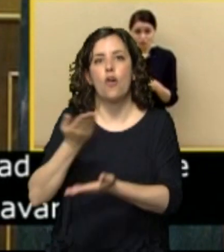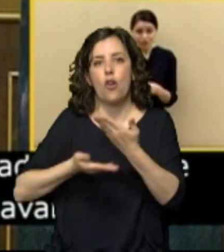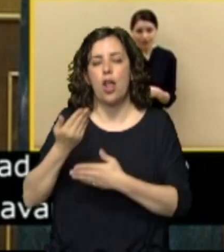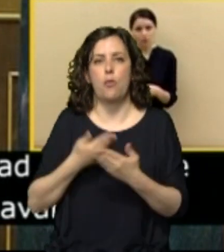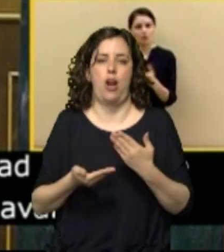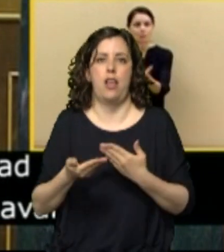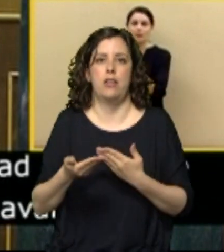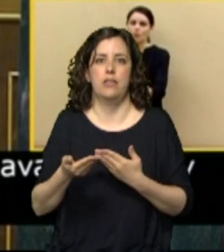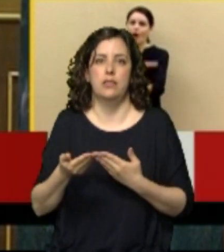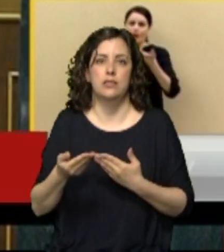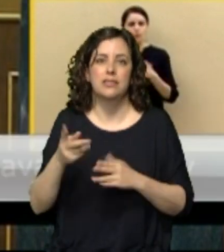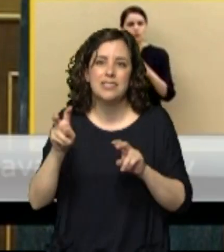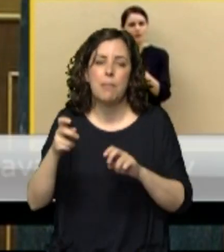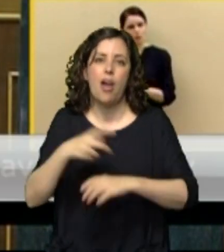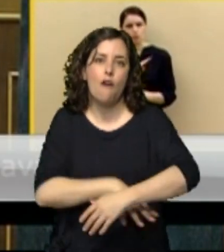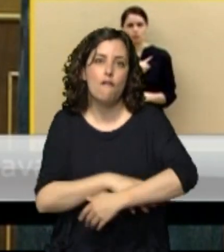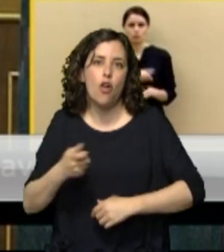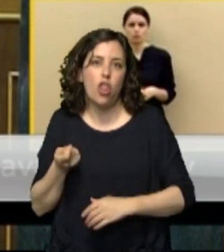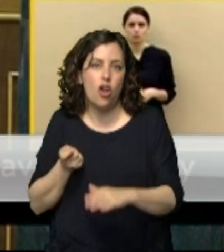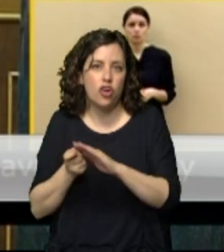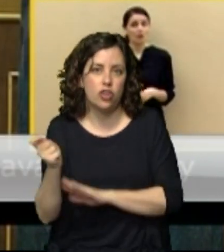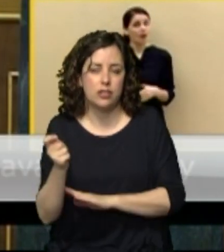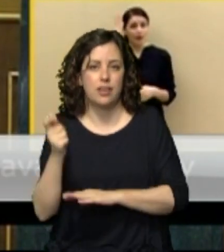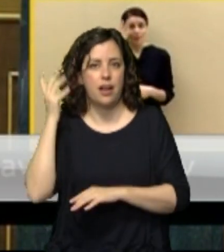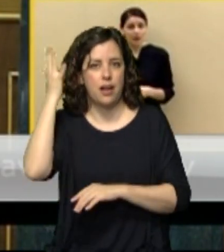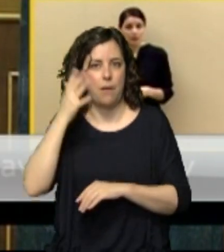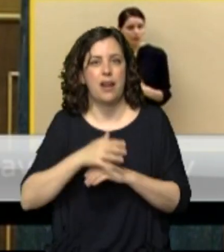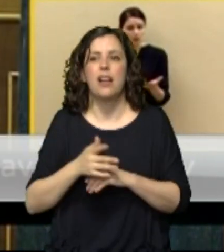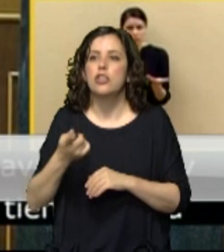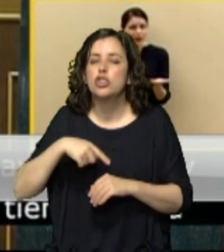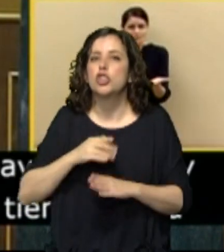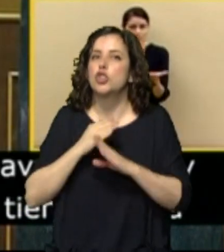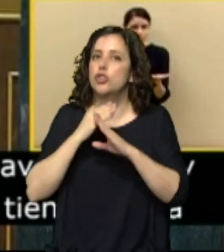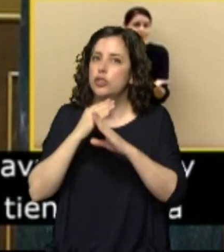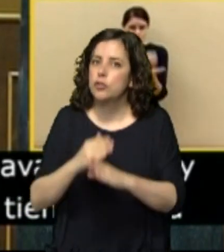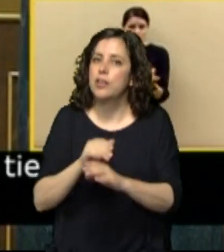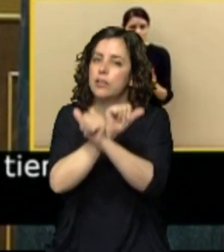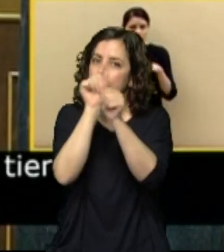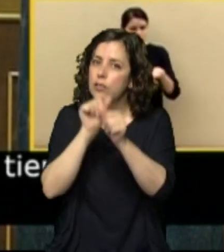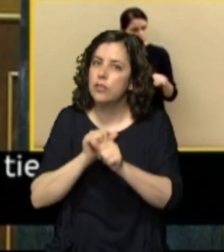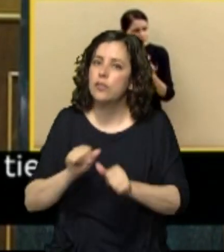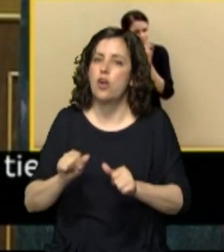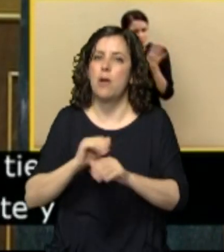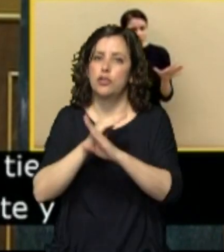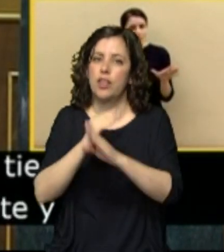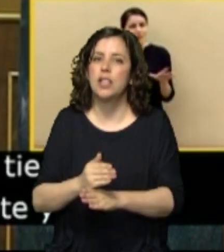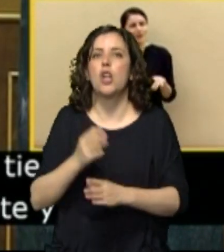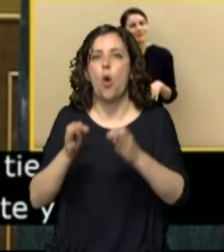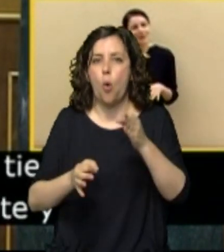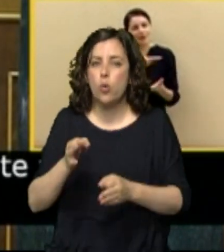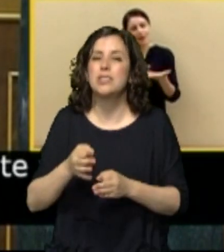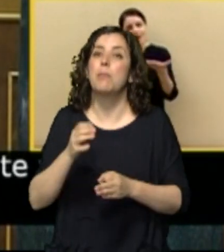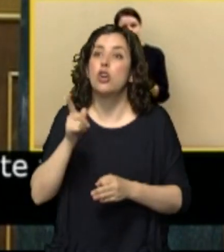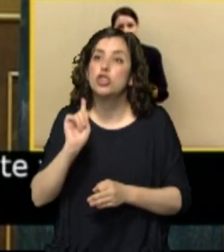tiene que participar de este fondo de manera suficiente y justa, pero no solo de este fondo, sino también de otras ayudas que a